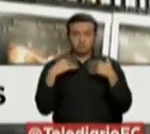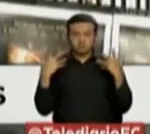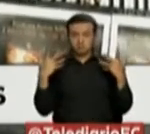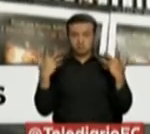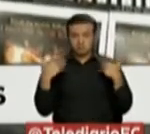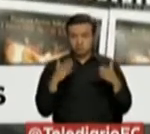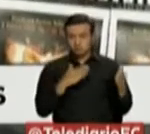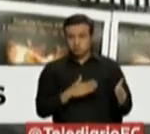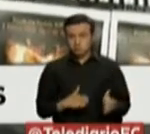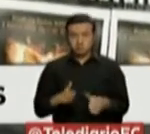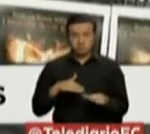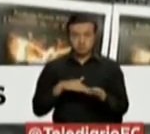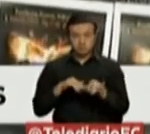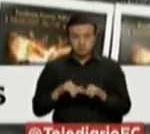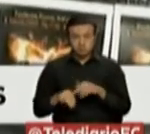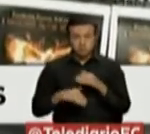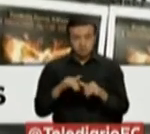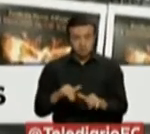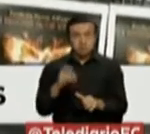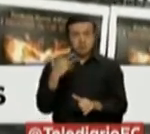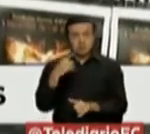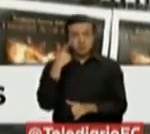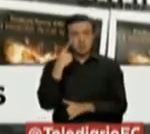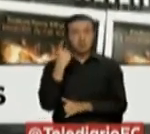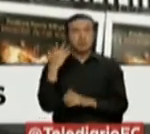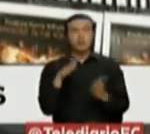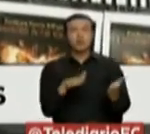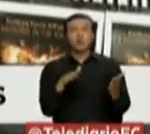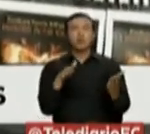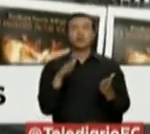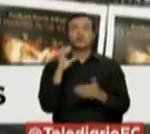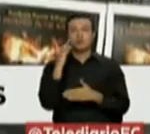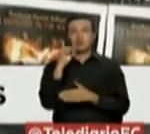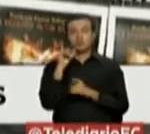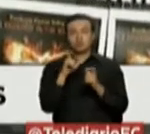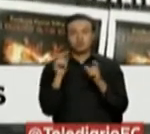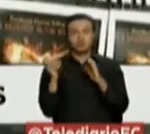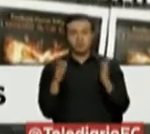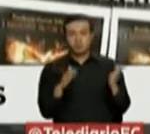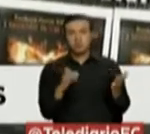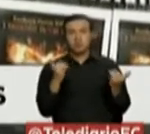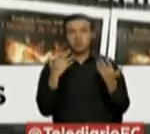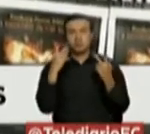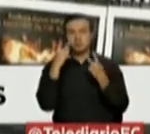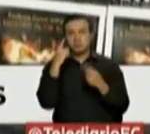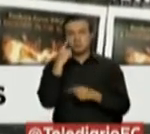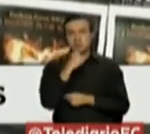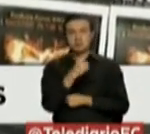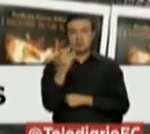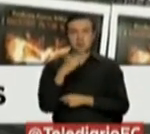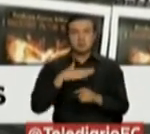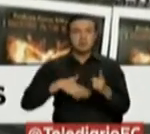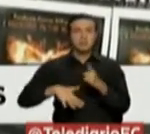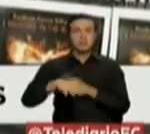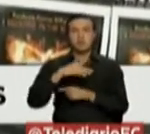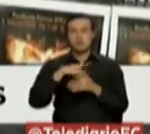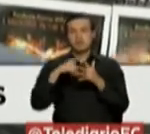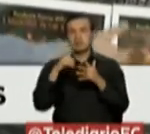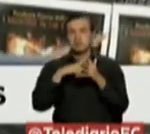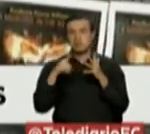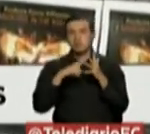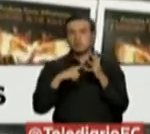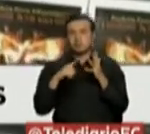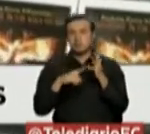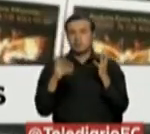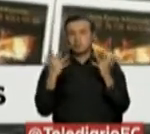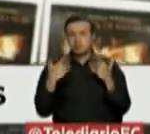todas las garantías para realizarlo, y por ello se perdieron esas 18 vidas. Hoy, como apreciamos, estamos acá en el Parque de las Diversidades. Se